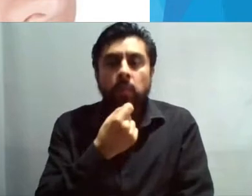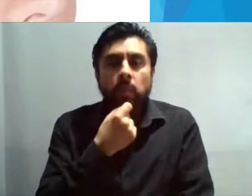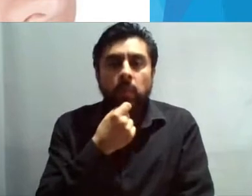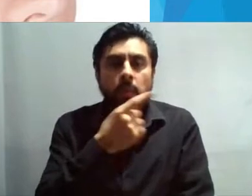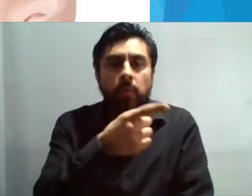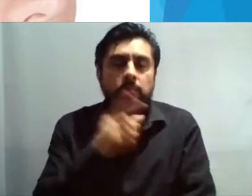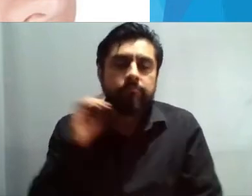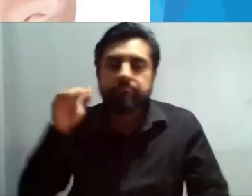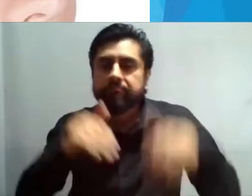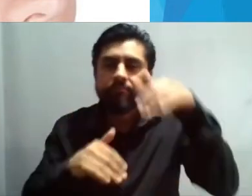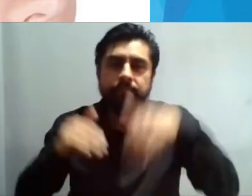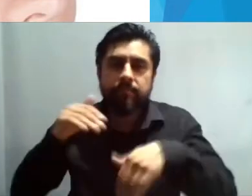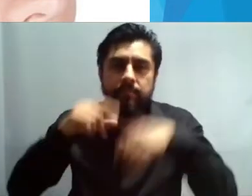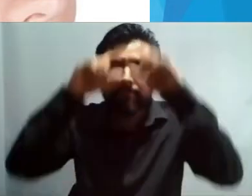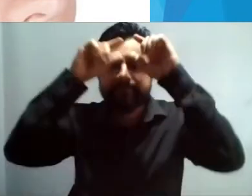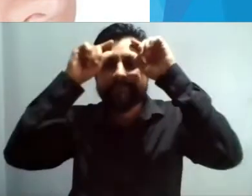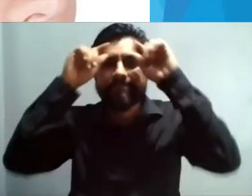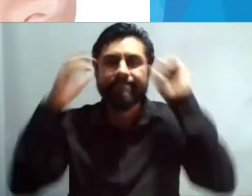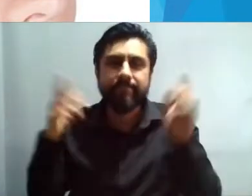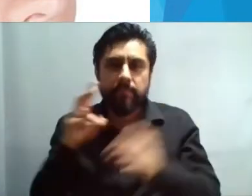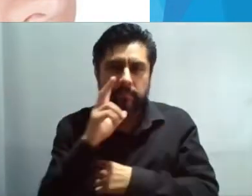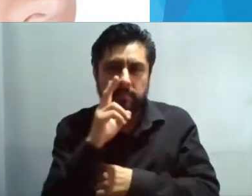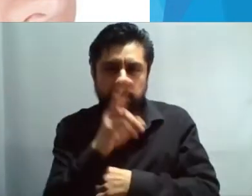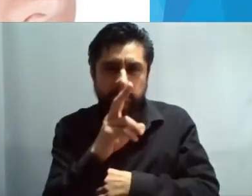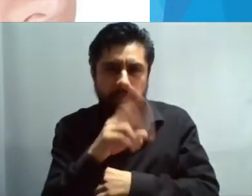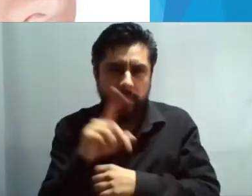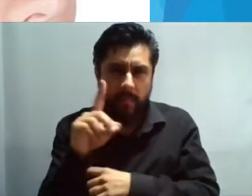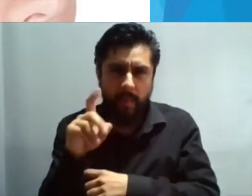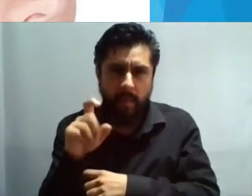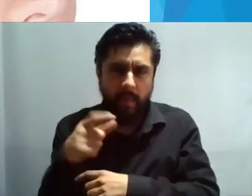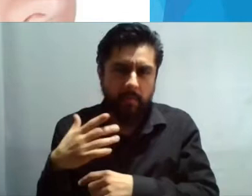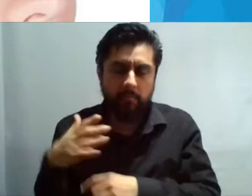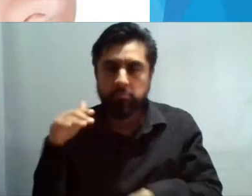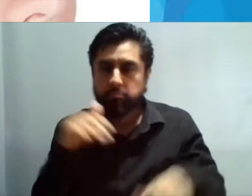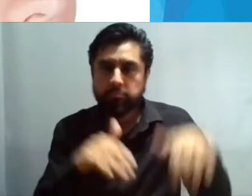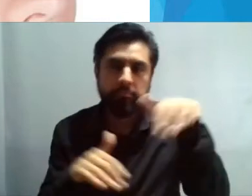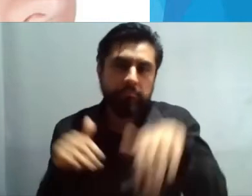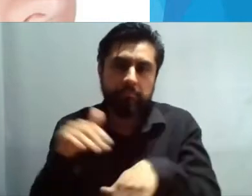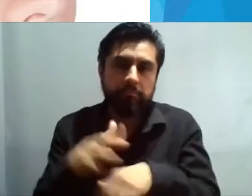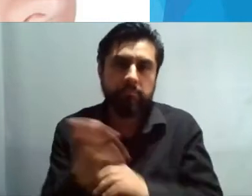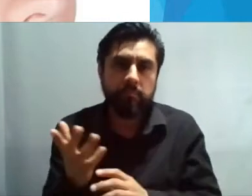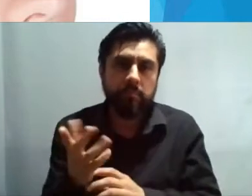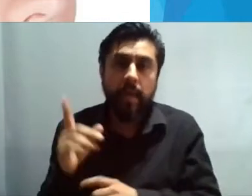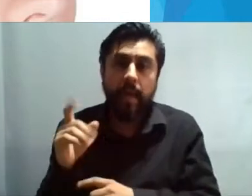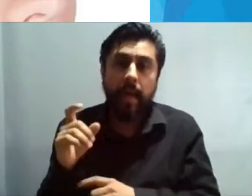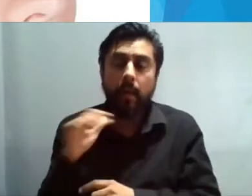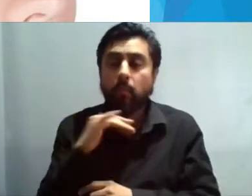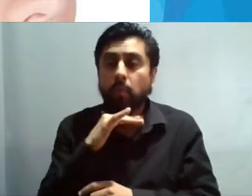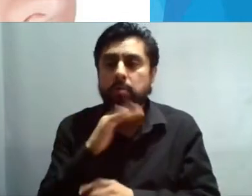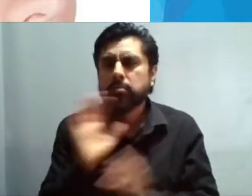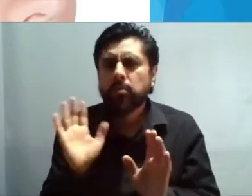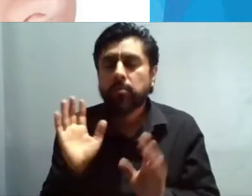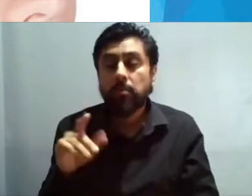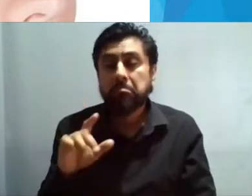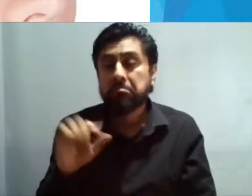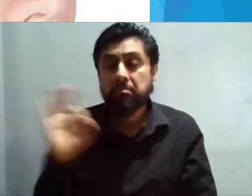nadando el agua y a veces no hace falta, es importante aclarar esto, no hace falta que sea un agua sucia. Puede ser limpia, pero